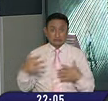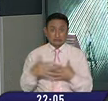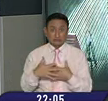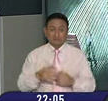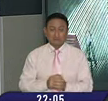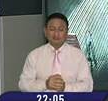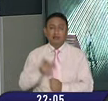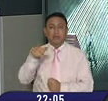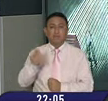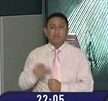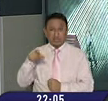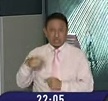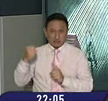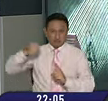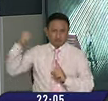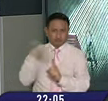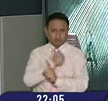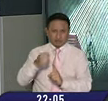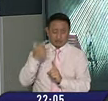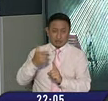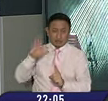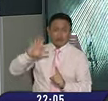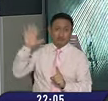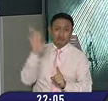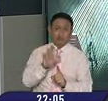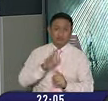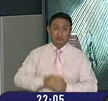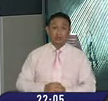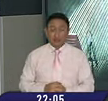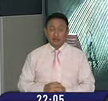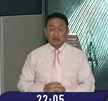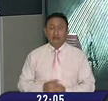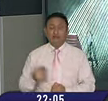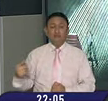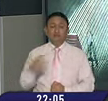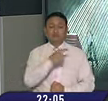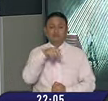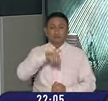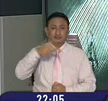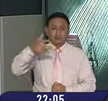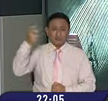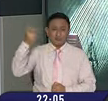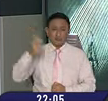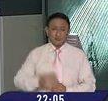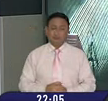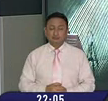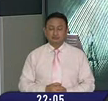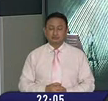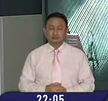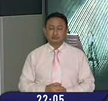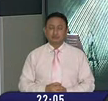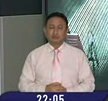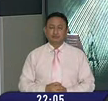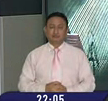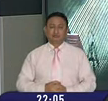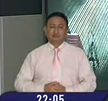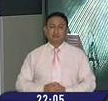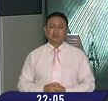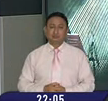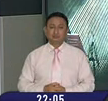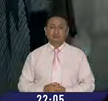Las víctimas son golpeadas y amenazadas por delincuentes, hechos que quedaron registrados en las cámaras de